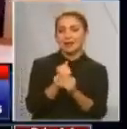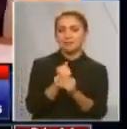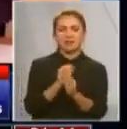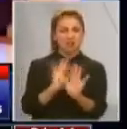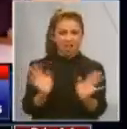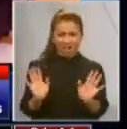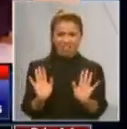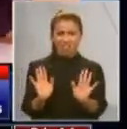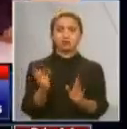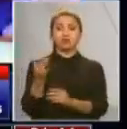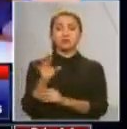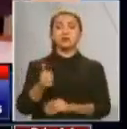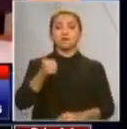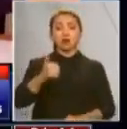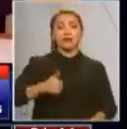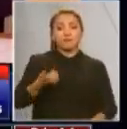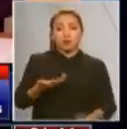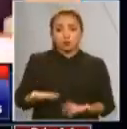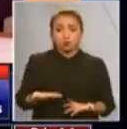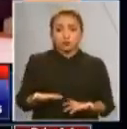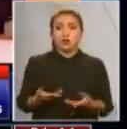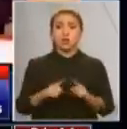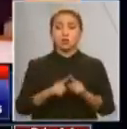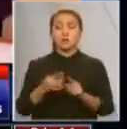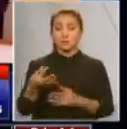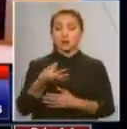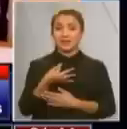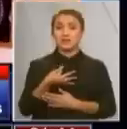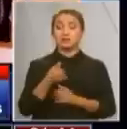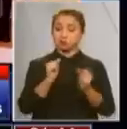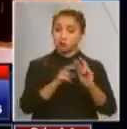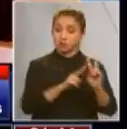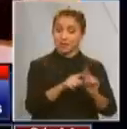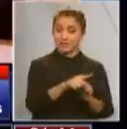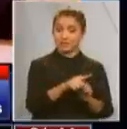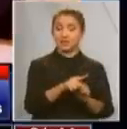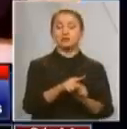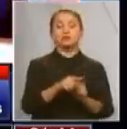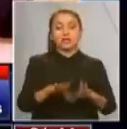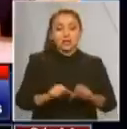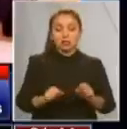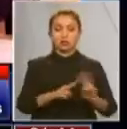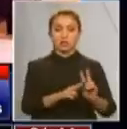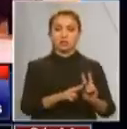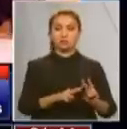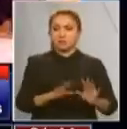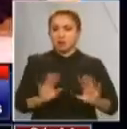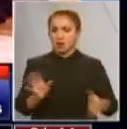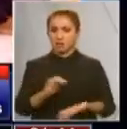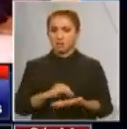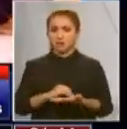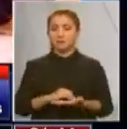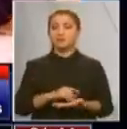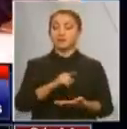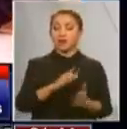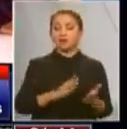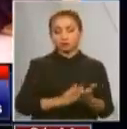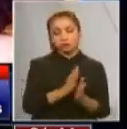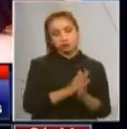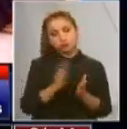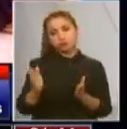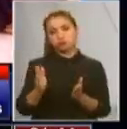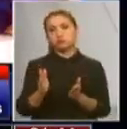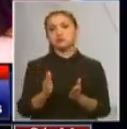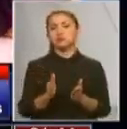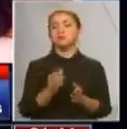nada, simplemente la buena voluntad, y como se me señaló que se podía hacer, se hizo. Eso fue todo, y por lo tanto de ahí partimos los